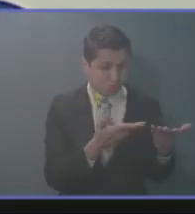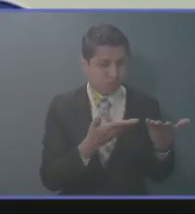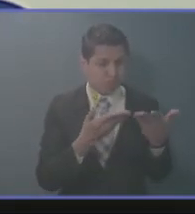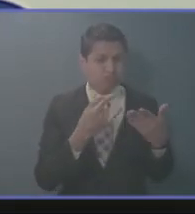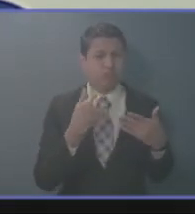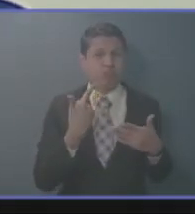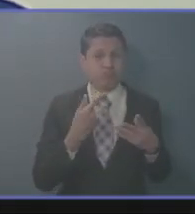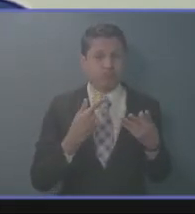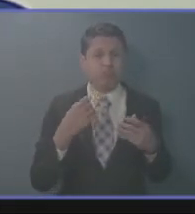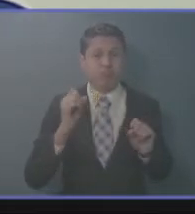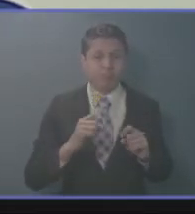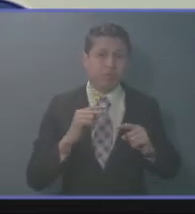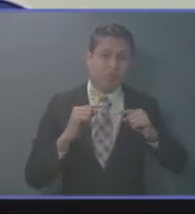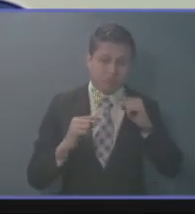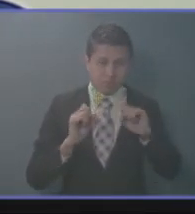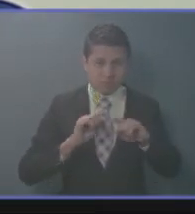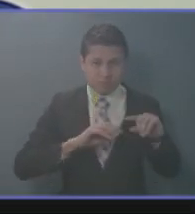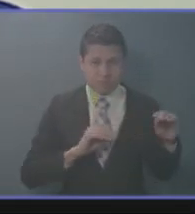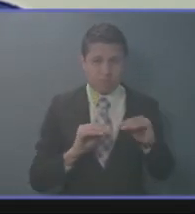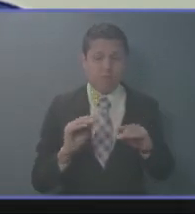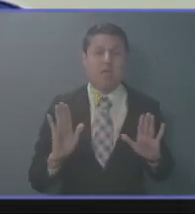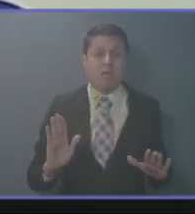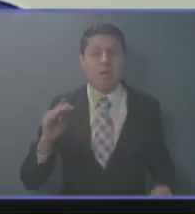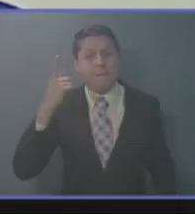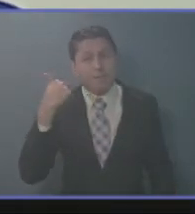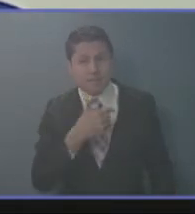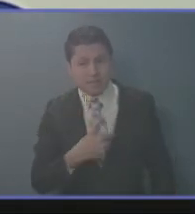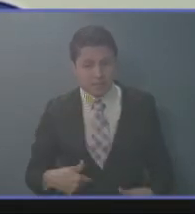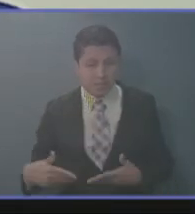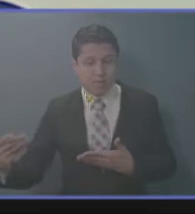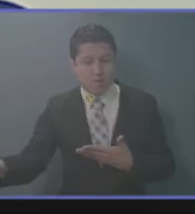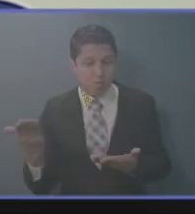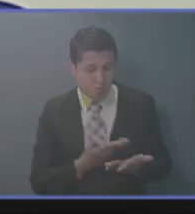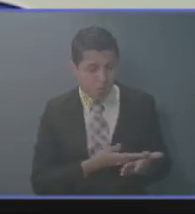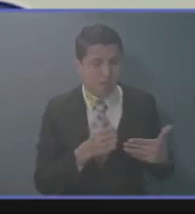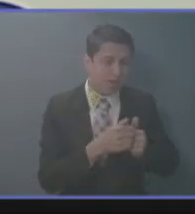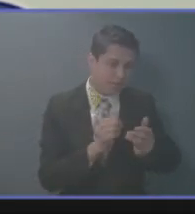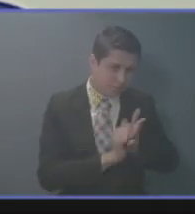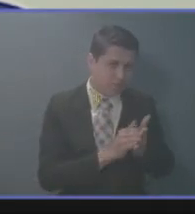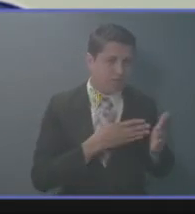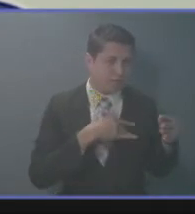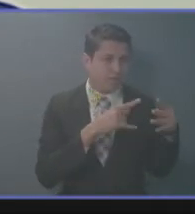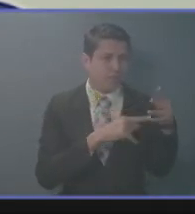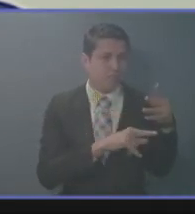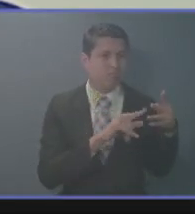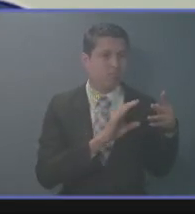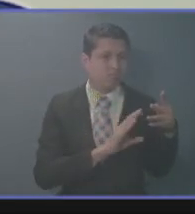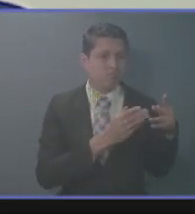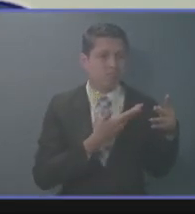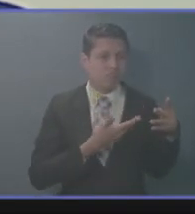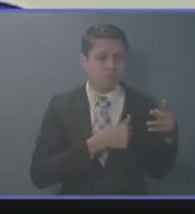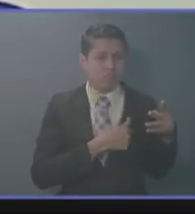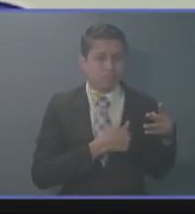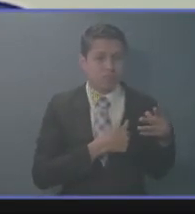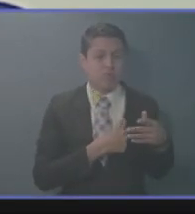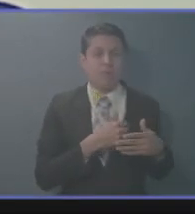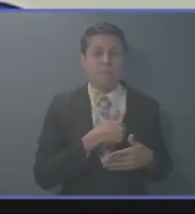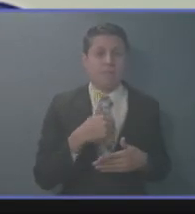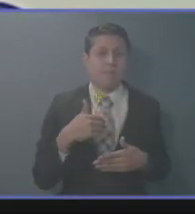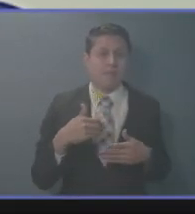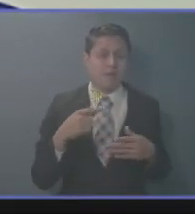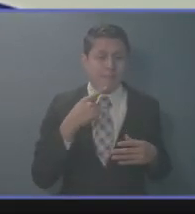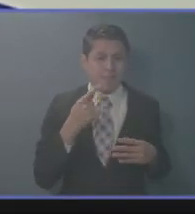a iniciativa del Presidente de la República por medio de la Ministra de Economía, decreta las siguientes